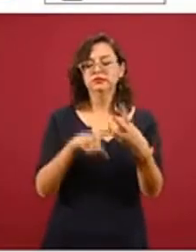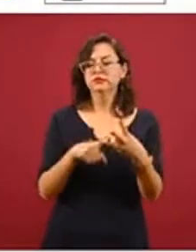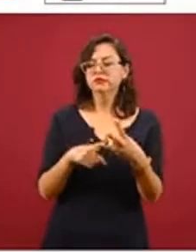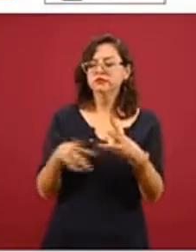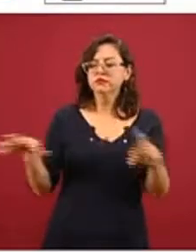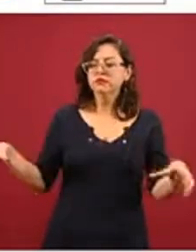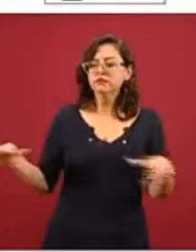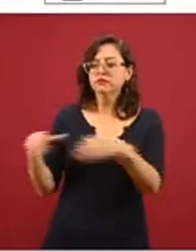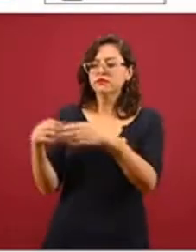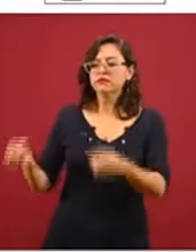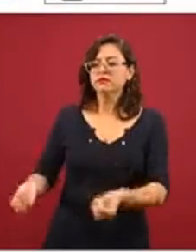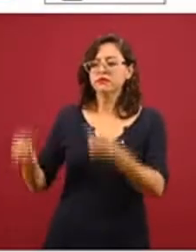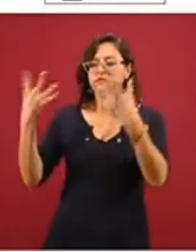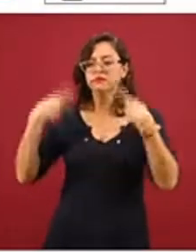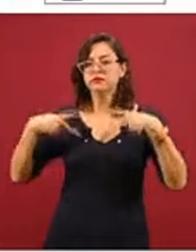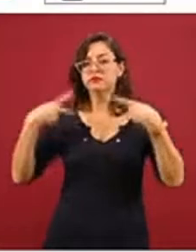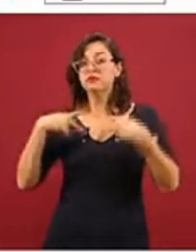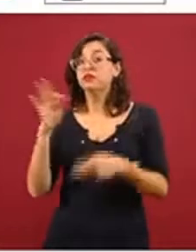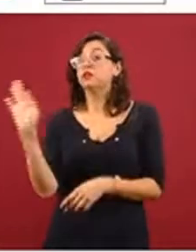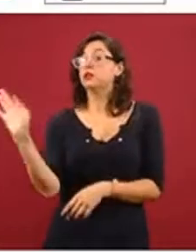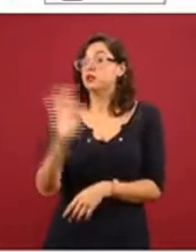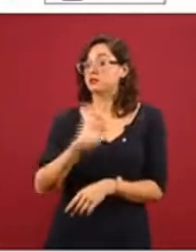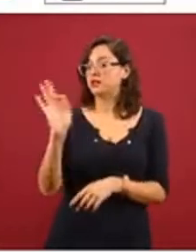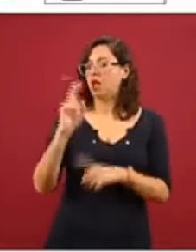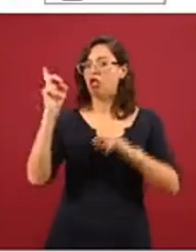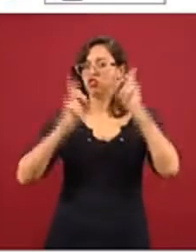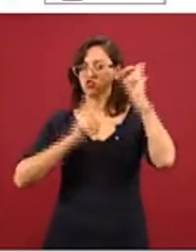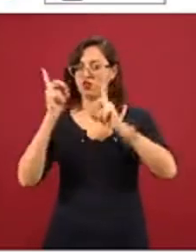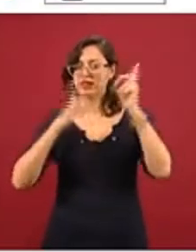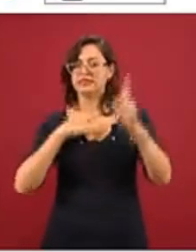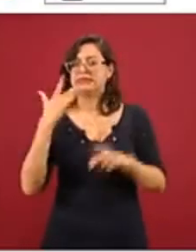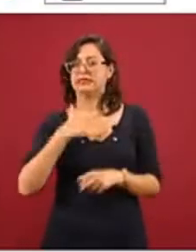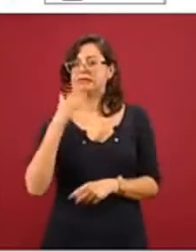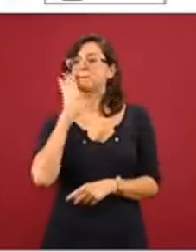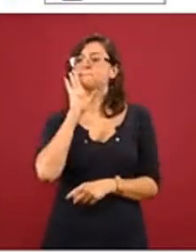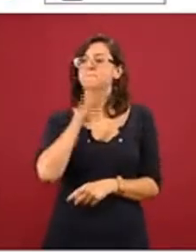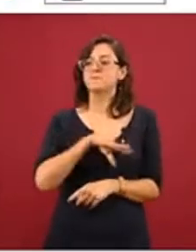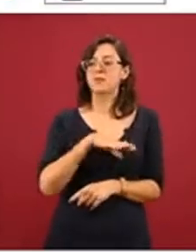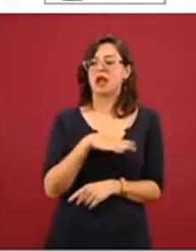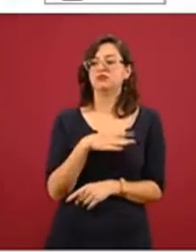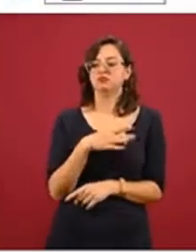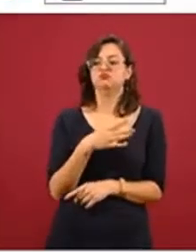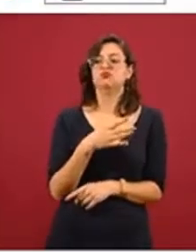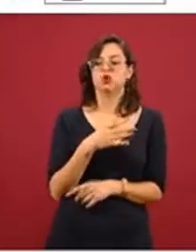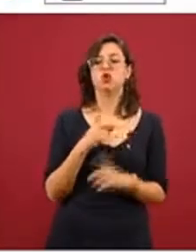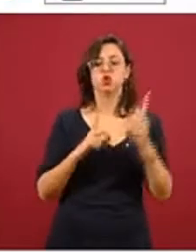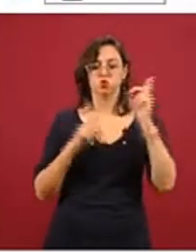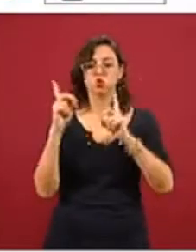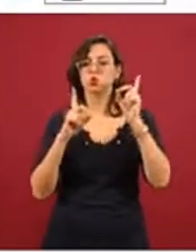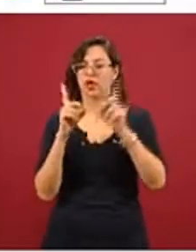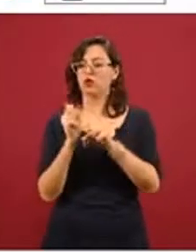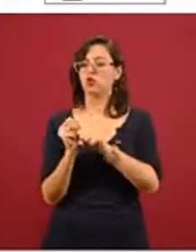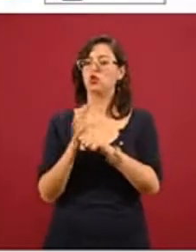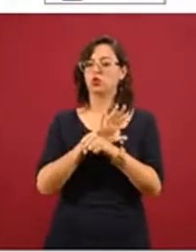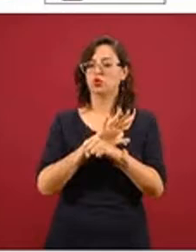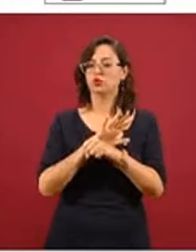este conjunto de personas que tuvieron signos y síntomas parecidos a